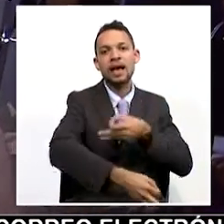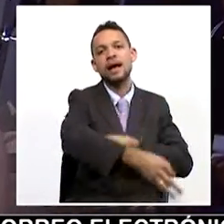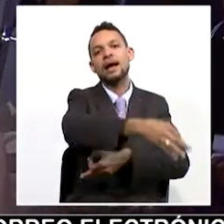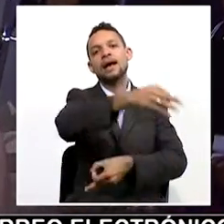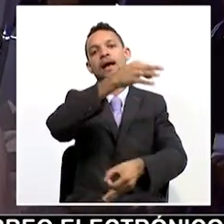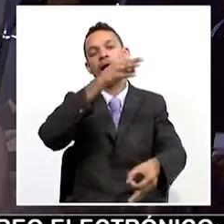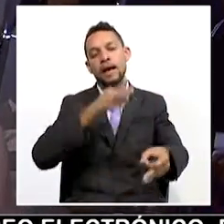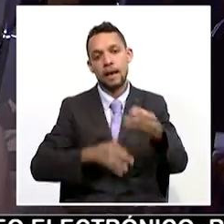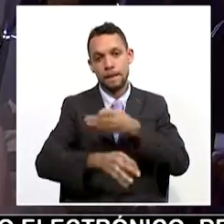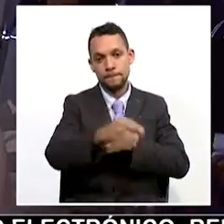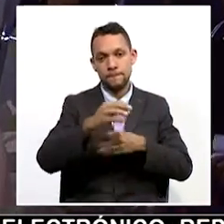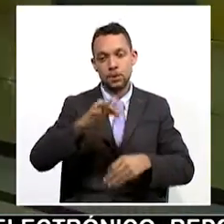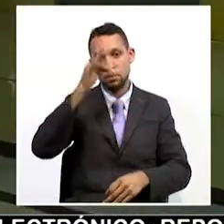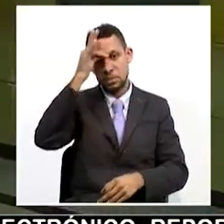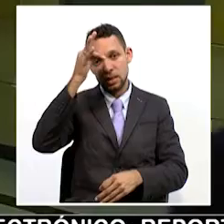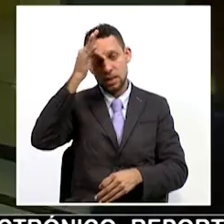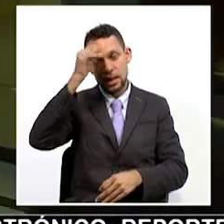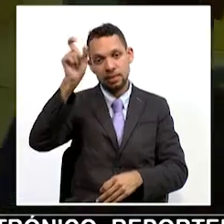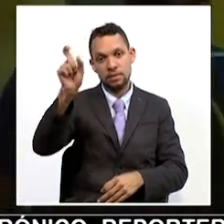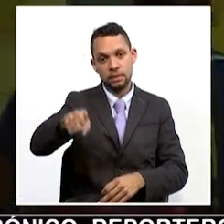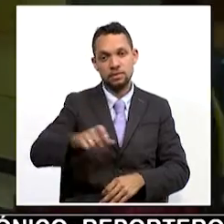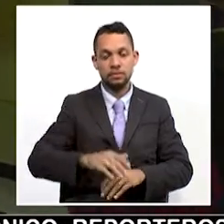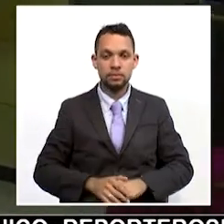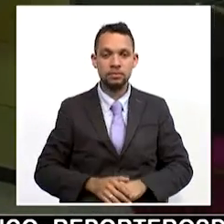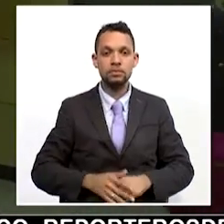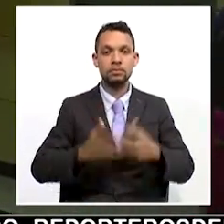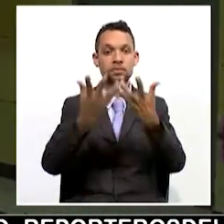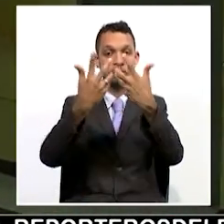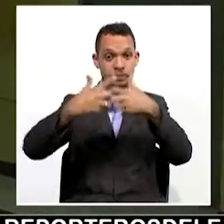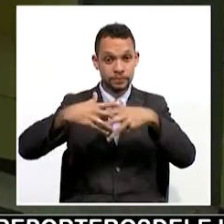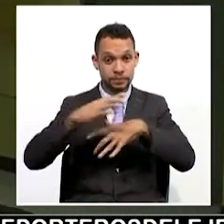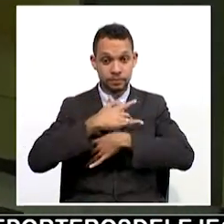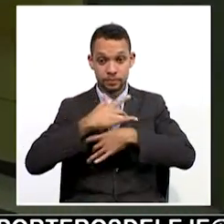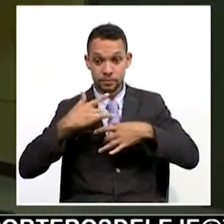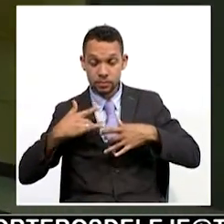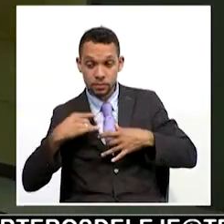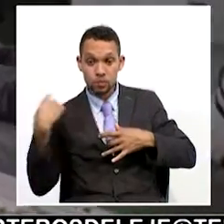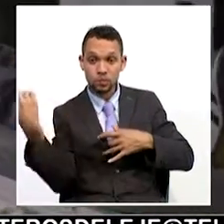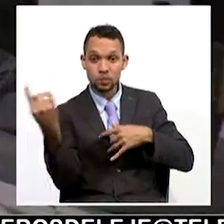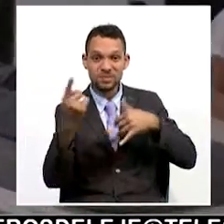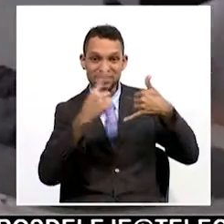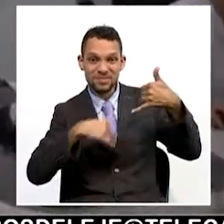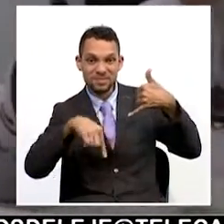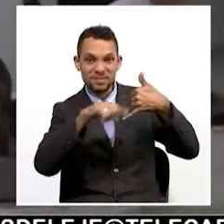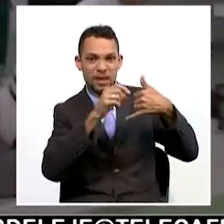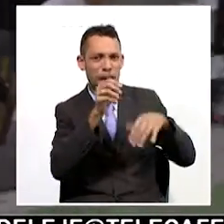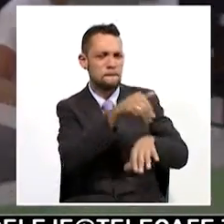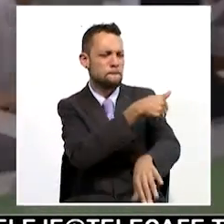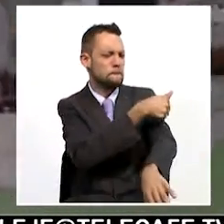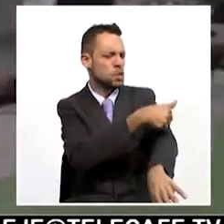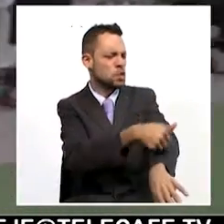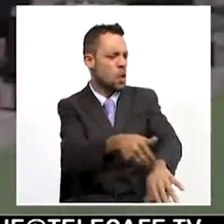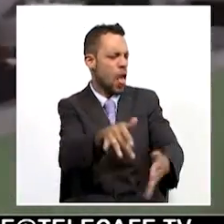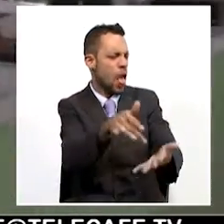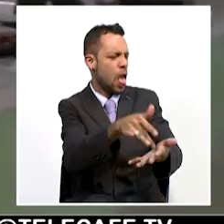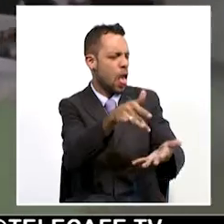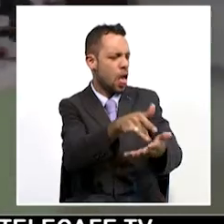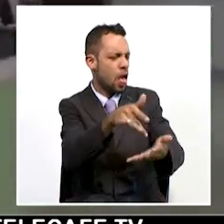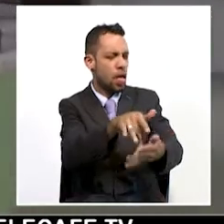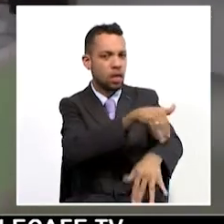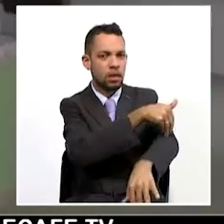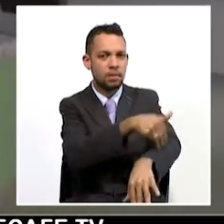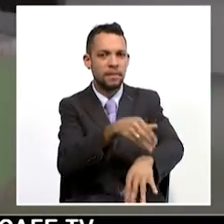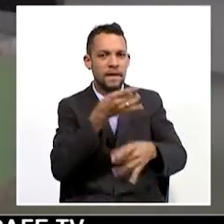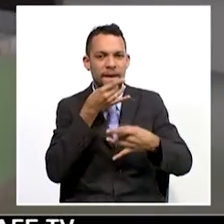asistencial de alta complejidad. Todas las EPS, el Quindío y el país, tienen deudas millonarias con las instituciones prestadoras de servicios